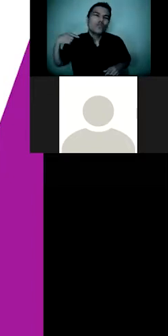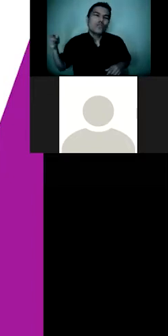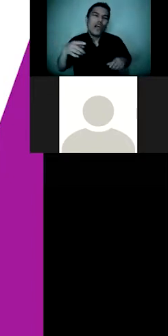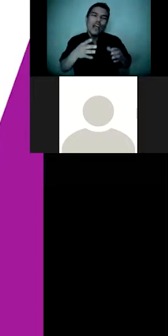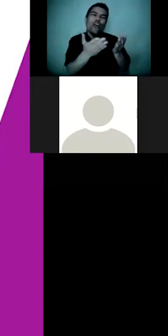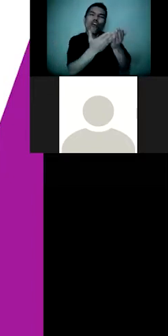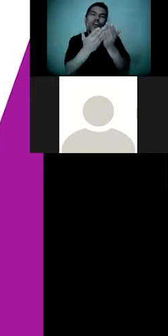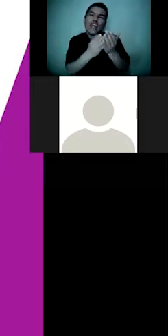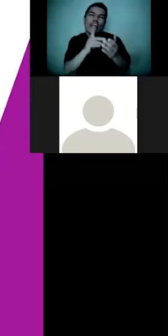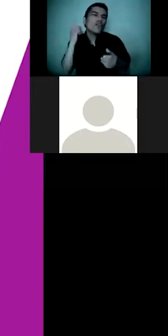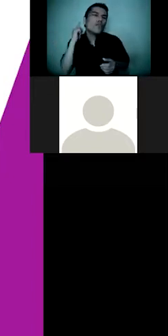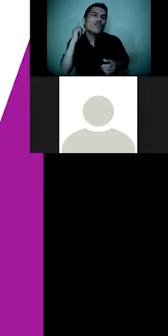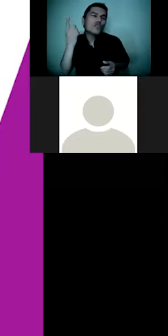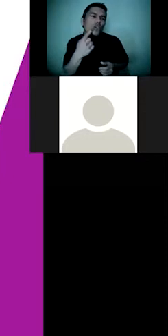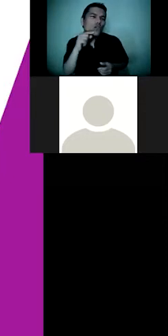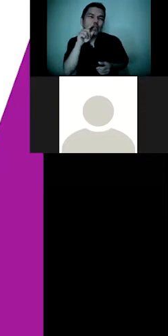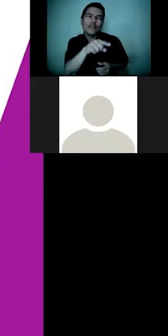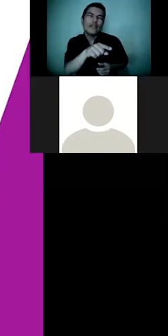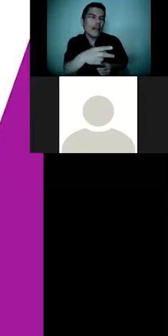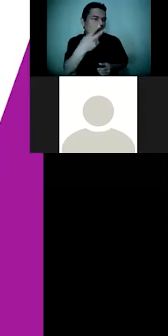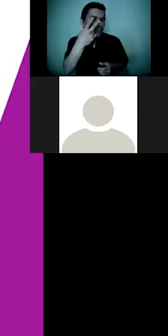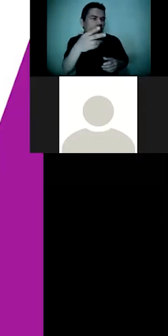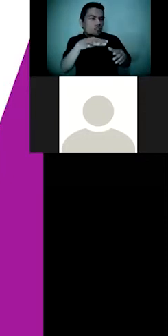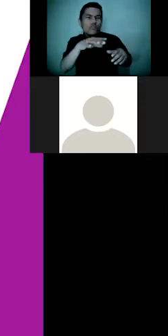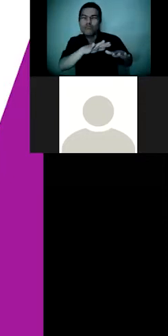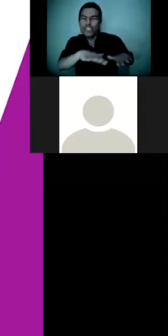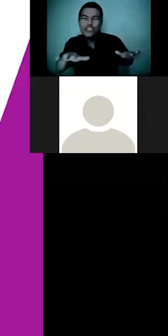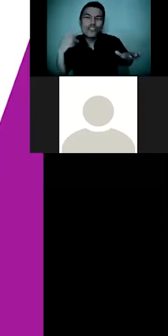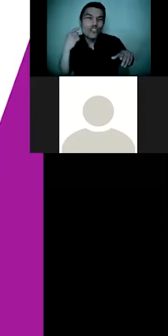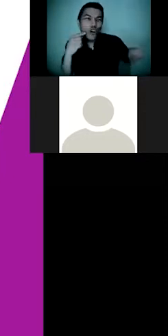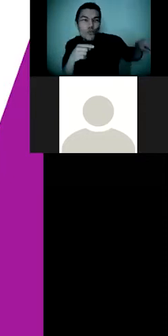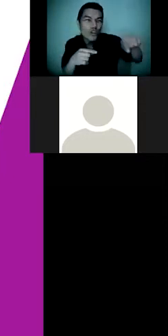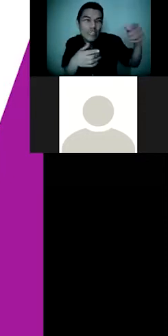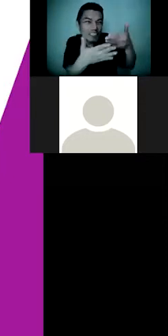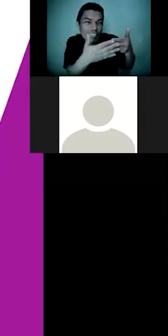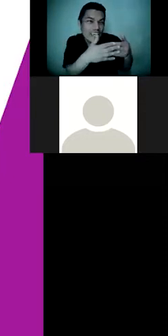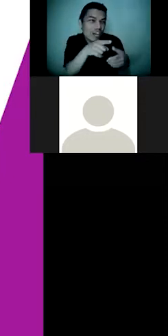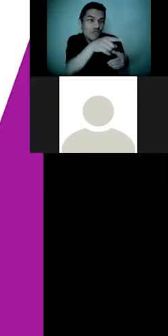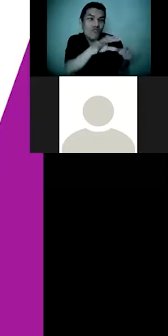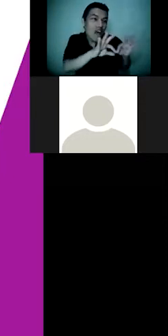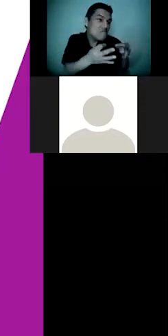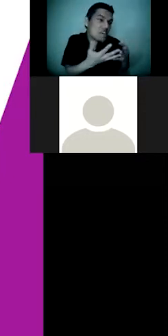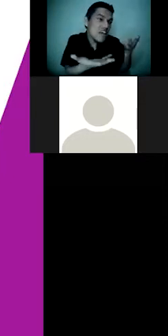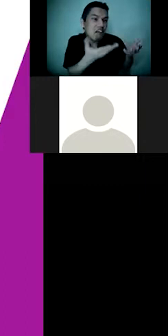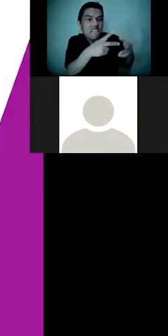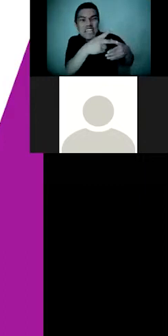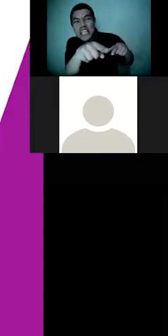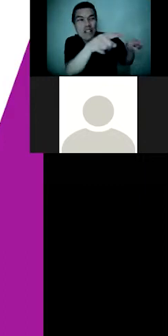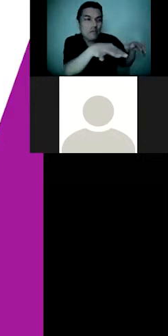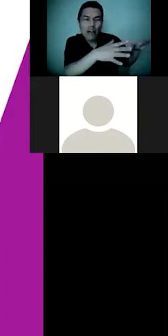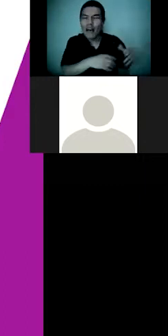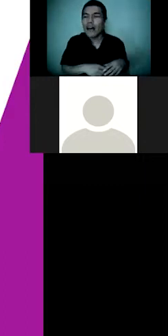igualito. Todo de colegio, de sordos. ¿Usted conoce niños sordos por acá, por la comunidad,